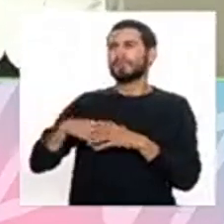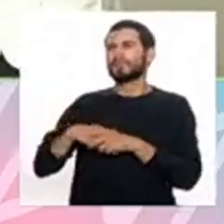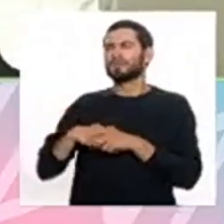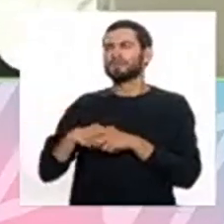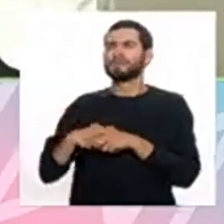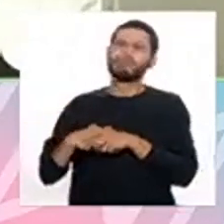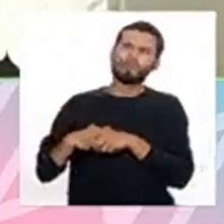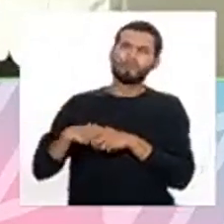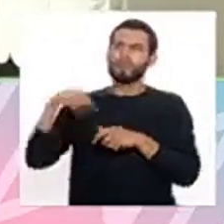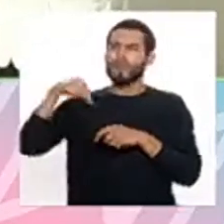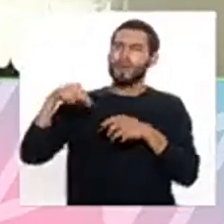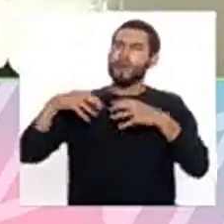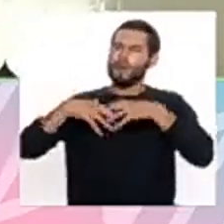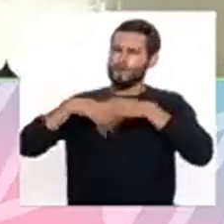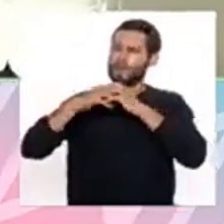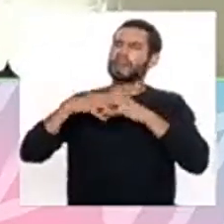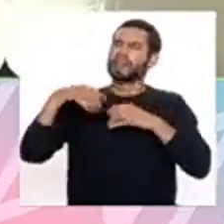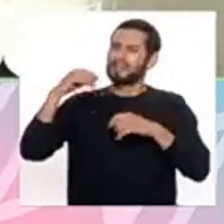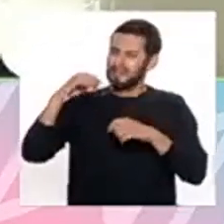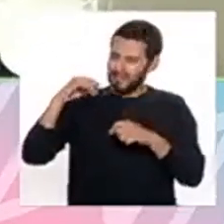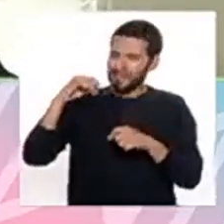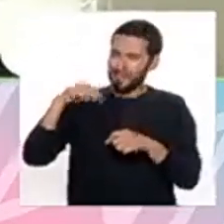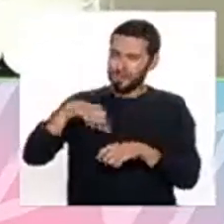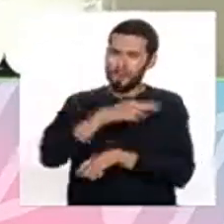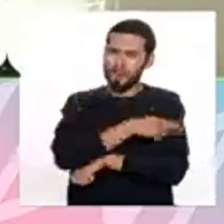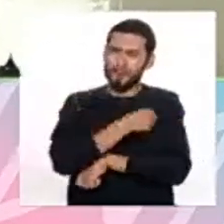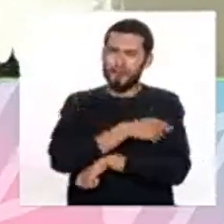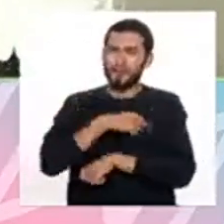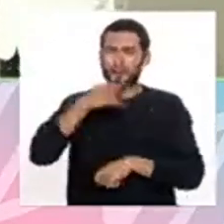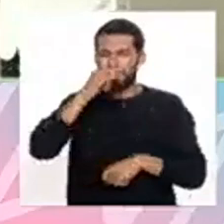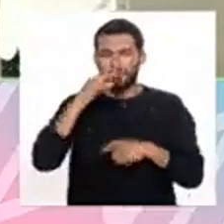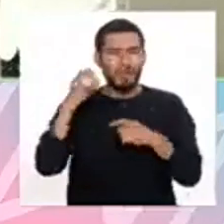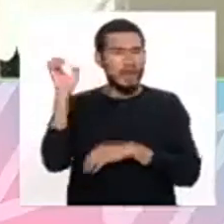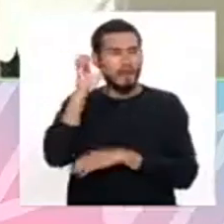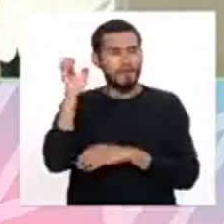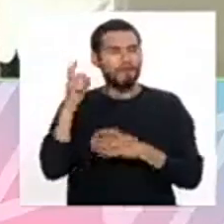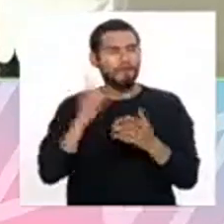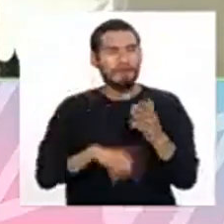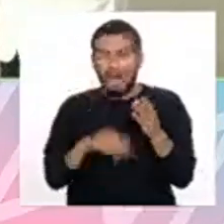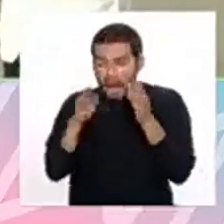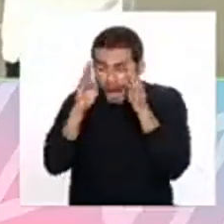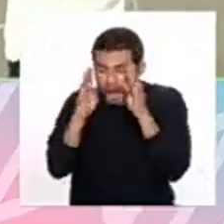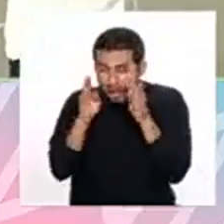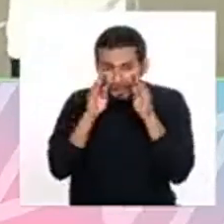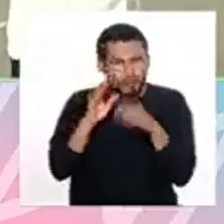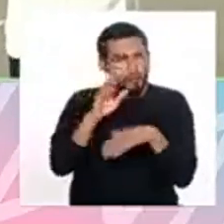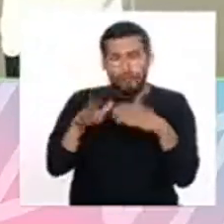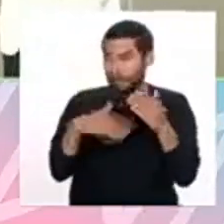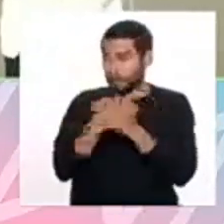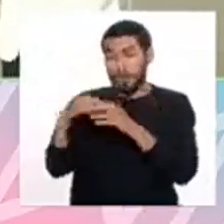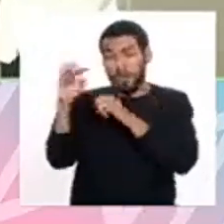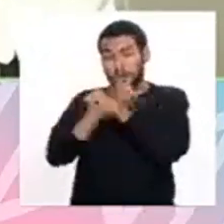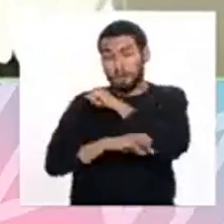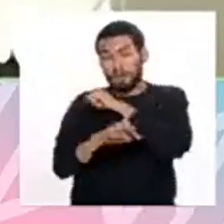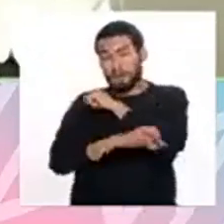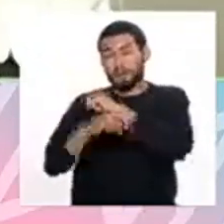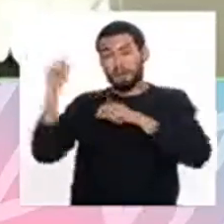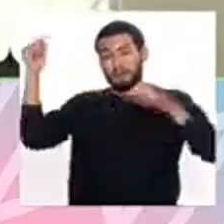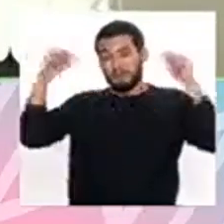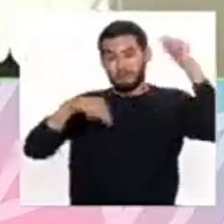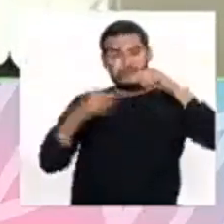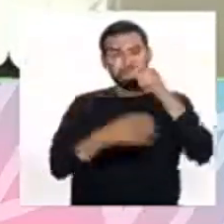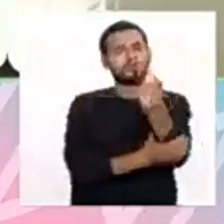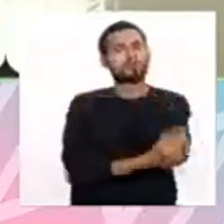la fortaleza como hospital de emergencias en niños es que atendemos de todo el país